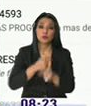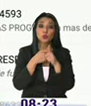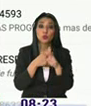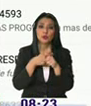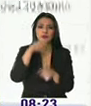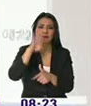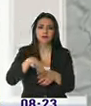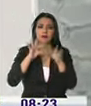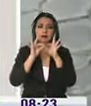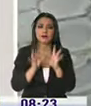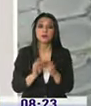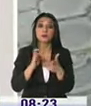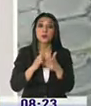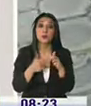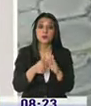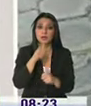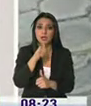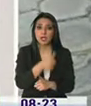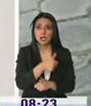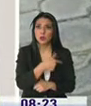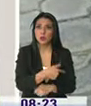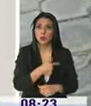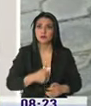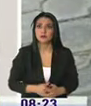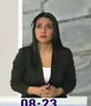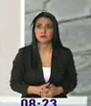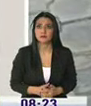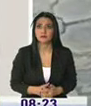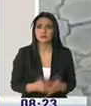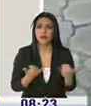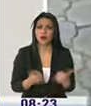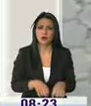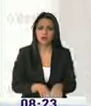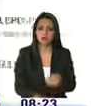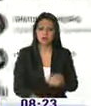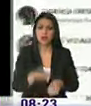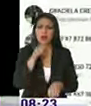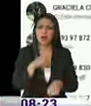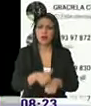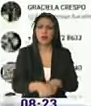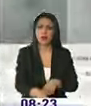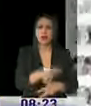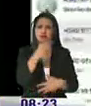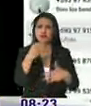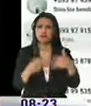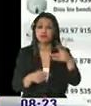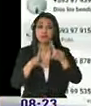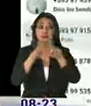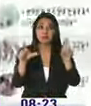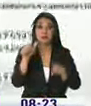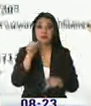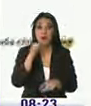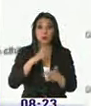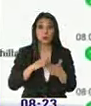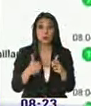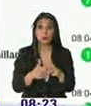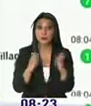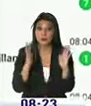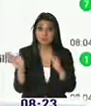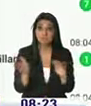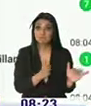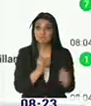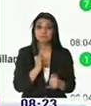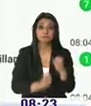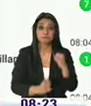que vengan a arreglar problema de agua. Oye, hoy ha sido el festival de la ruptura de agua. La empresa de agua potable tiene algunos problemas. Y